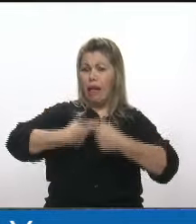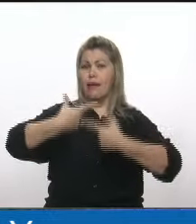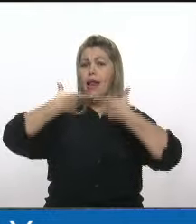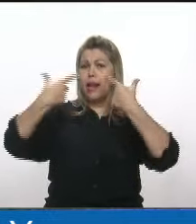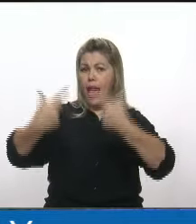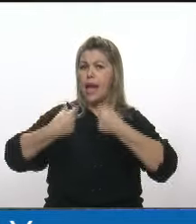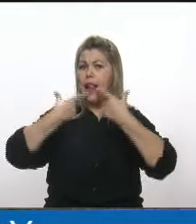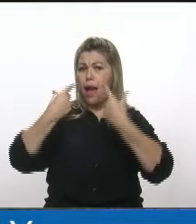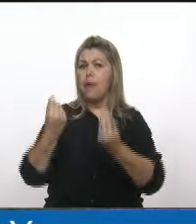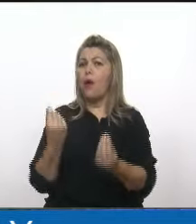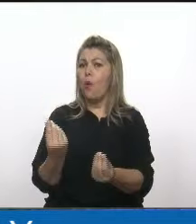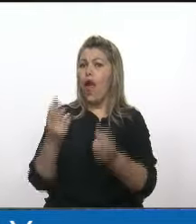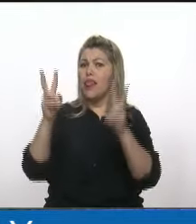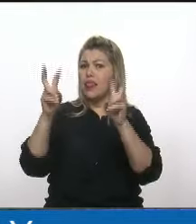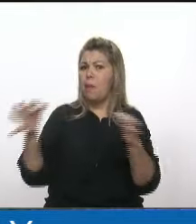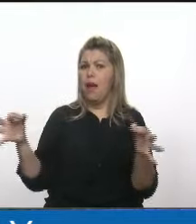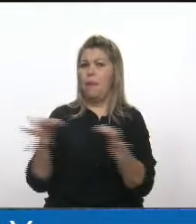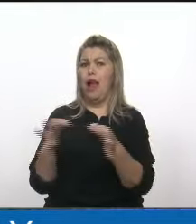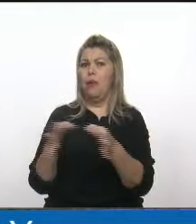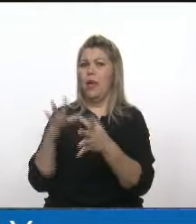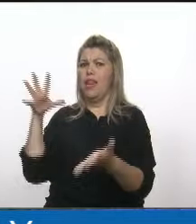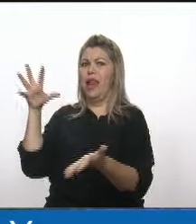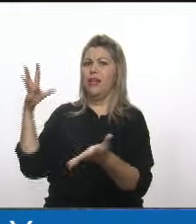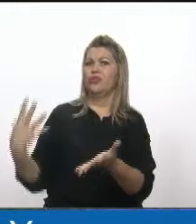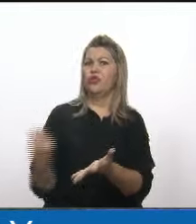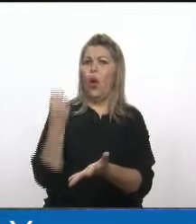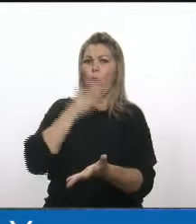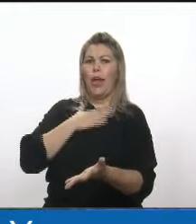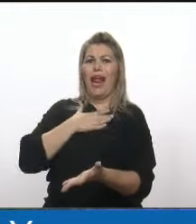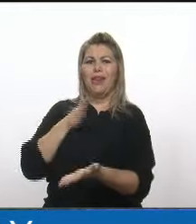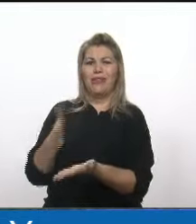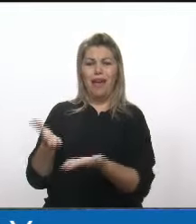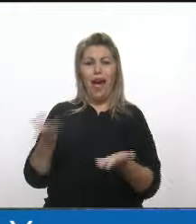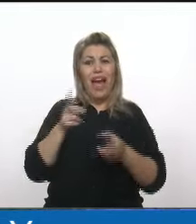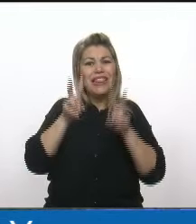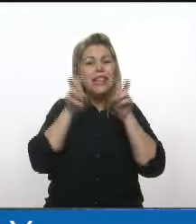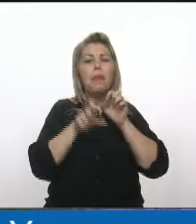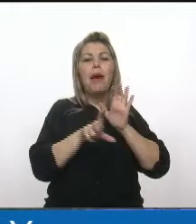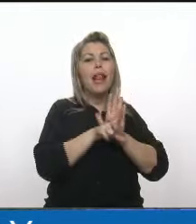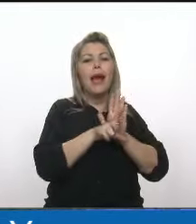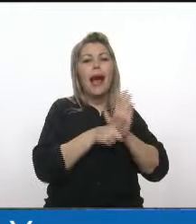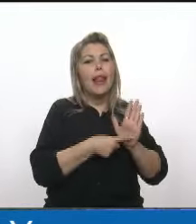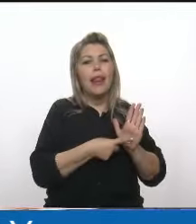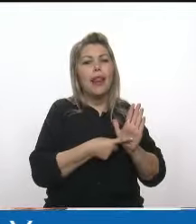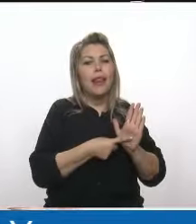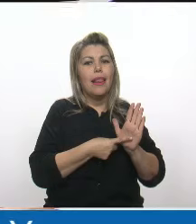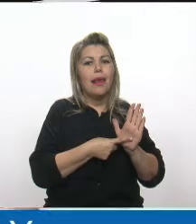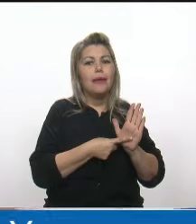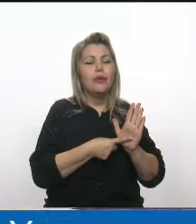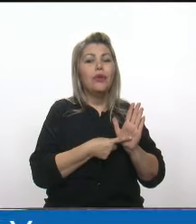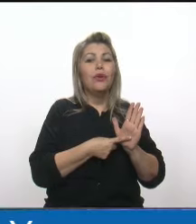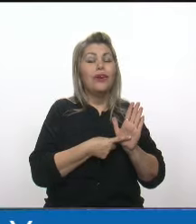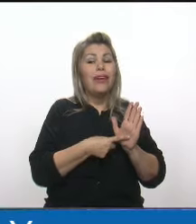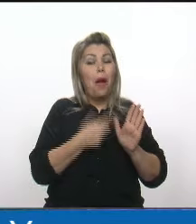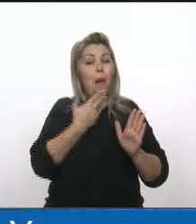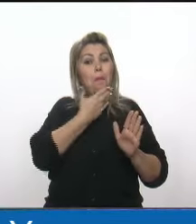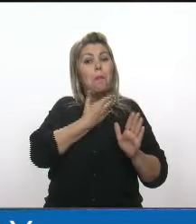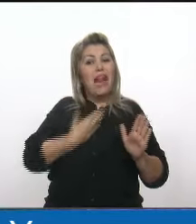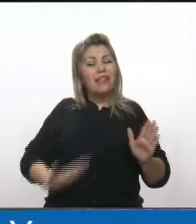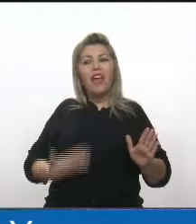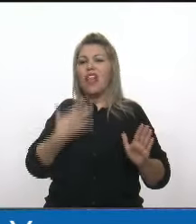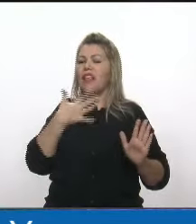de malvinas esto es un tema legal de índole legal s y no como lo entiende el